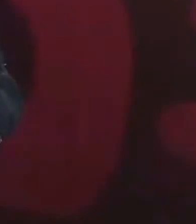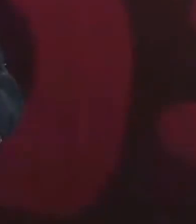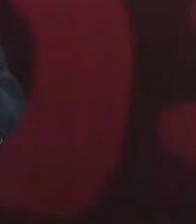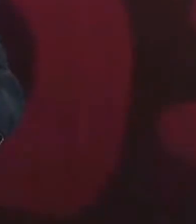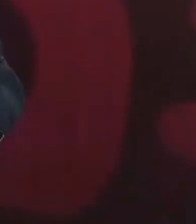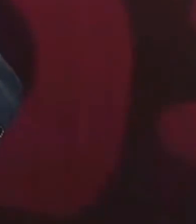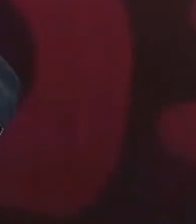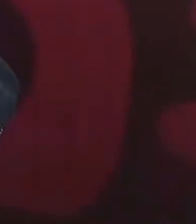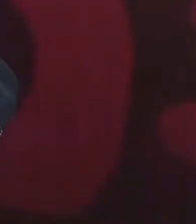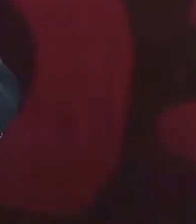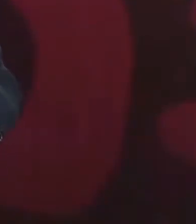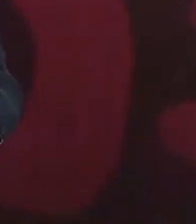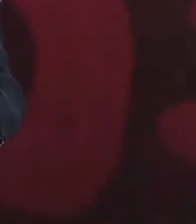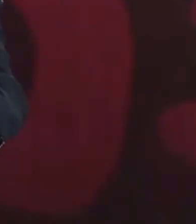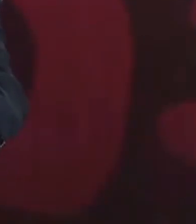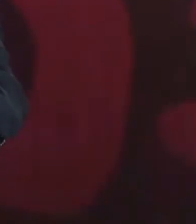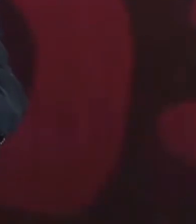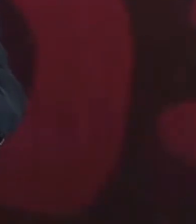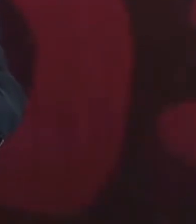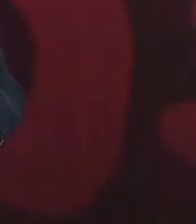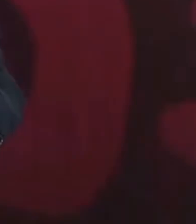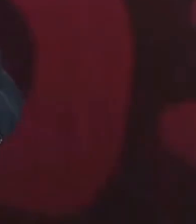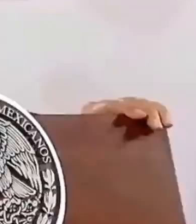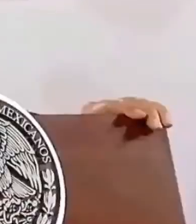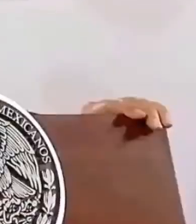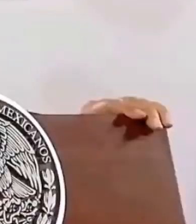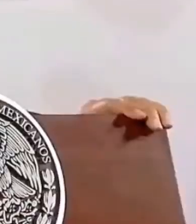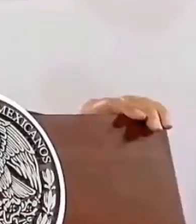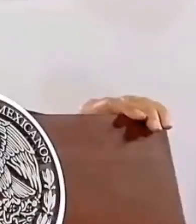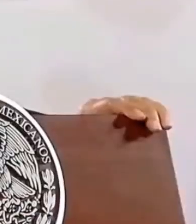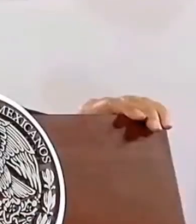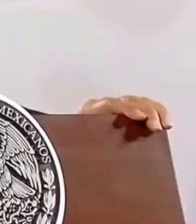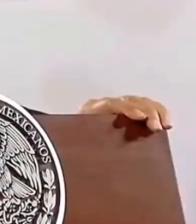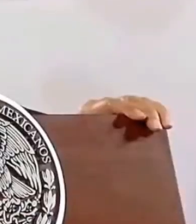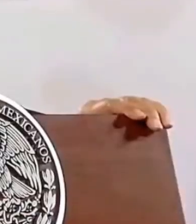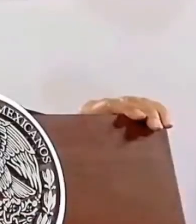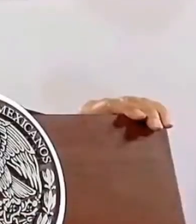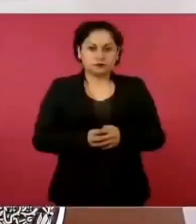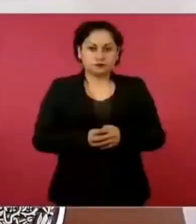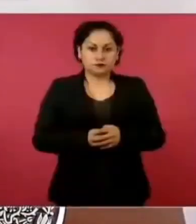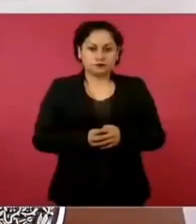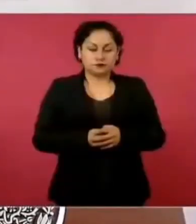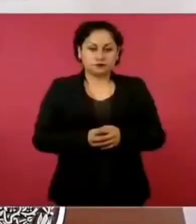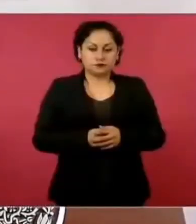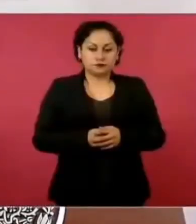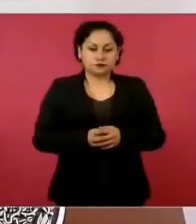de que yo iba a ser el poder detrás del trono, ¿no?,